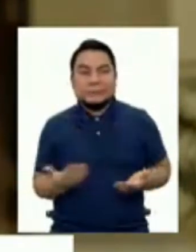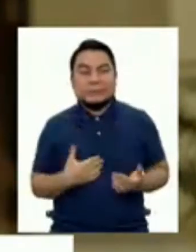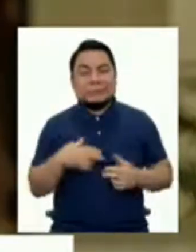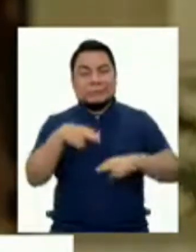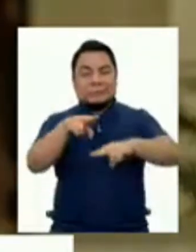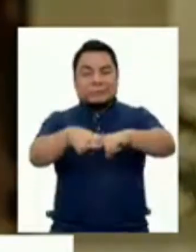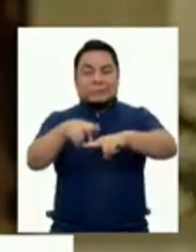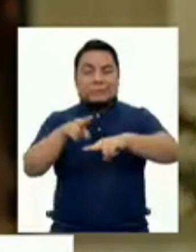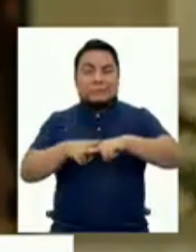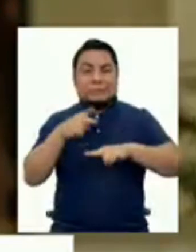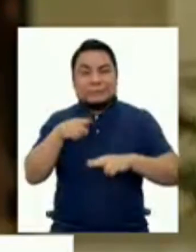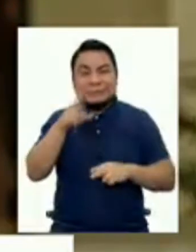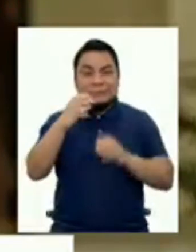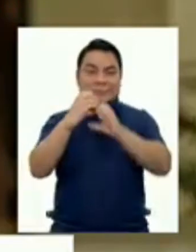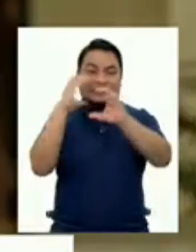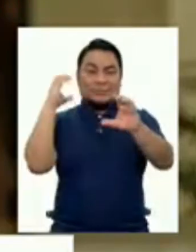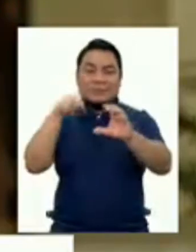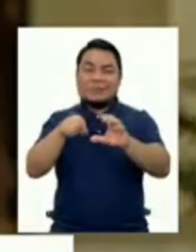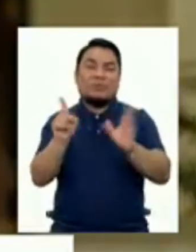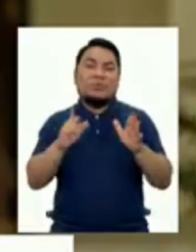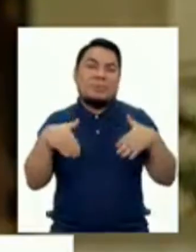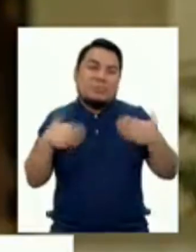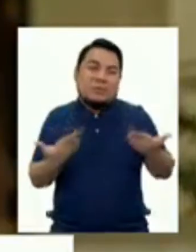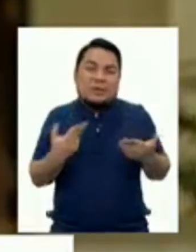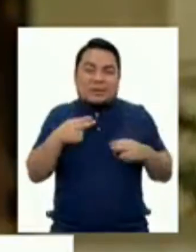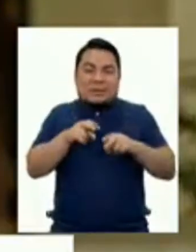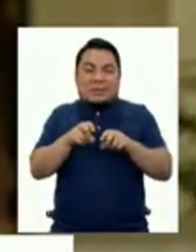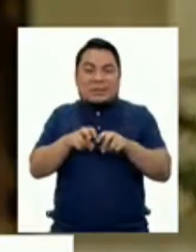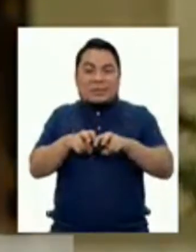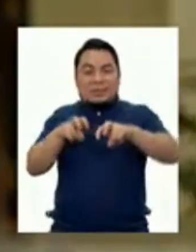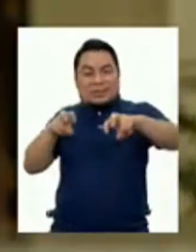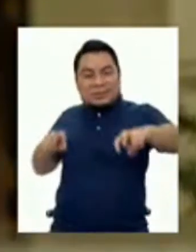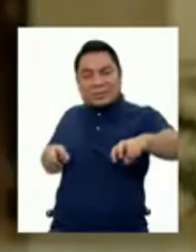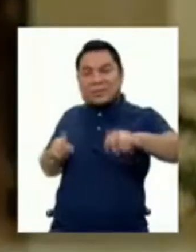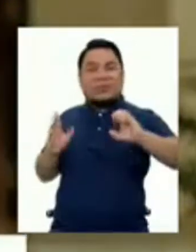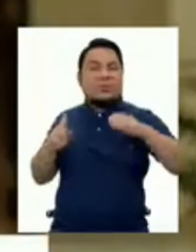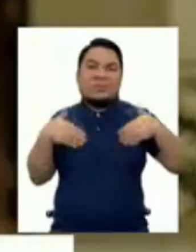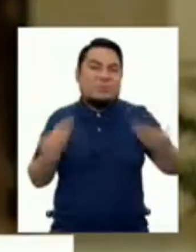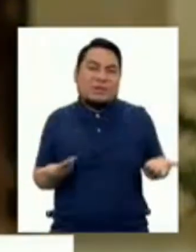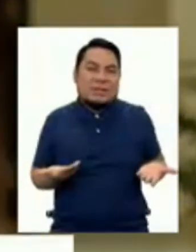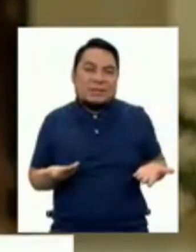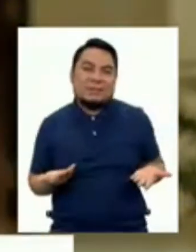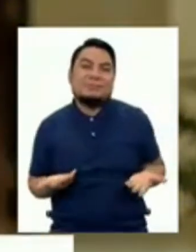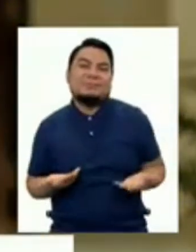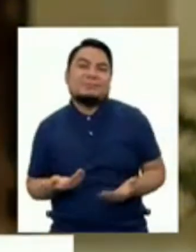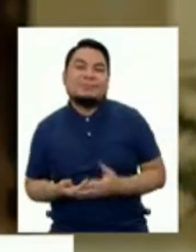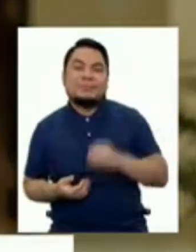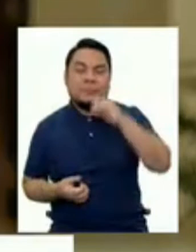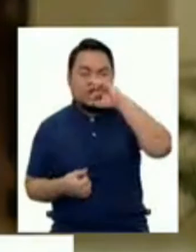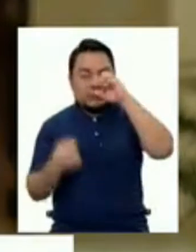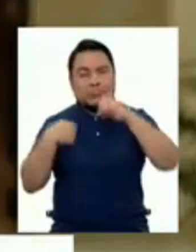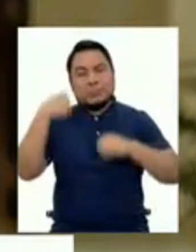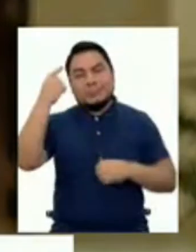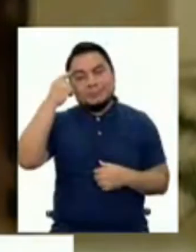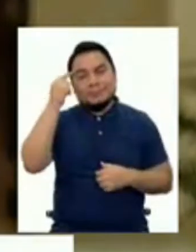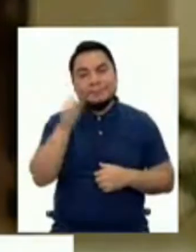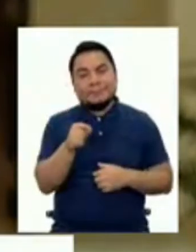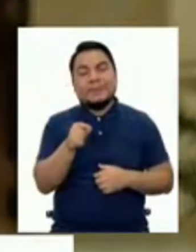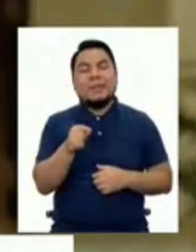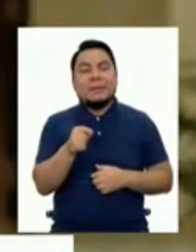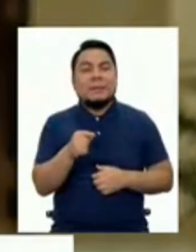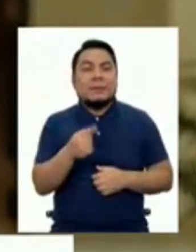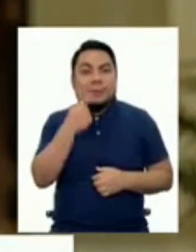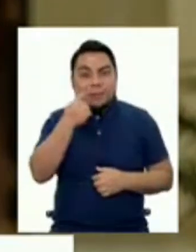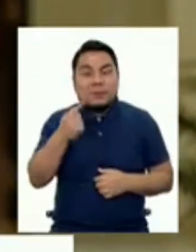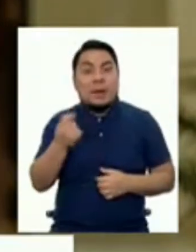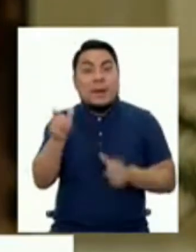características propias de los buses no permiten ahí mantener la distancia necesariamente de 1 metro, tenemos que agregar